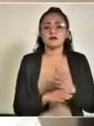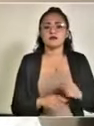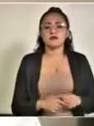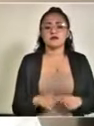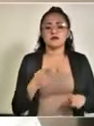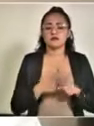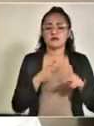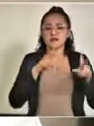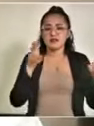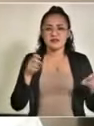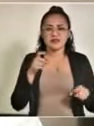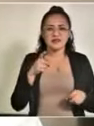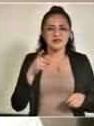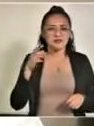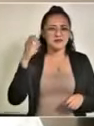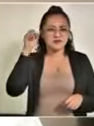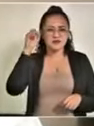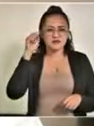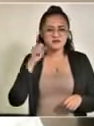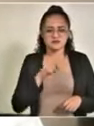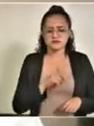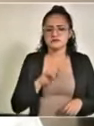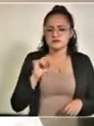del payaso. Bueno, sí,